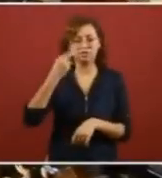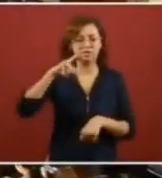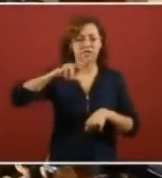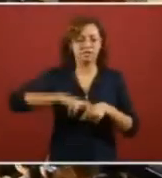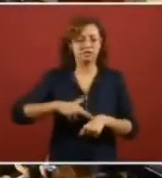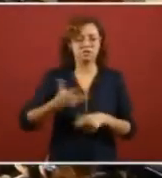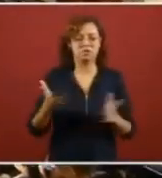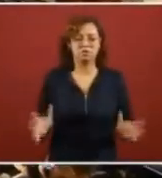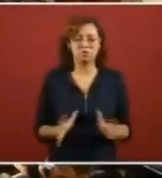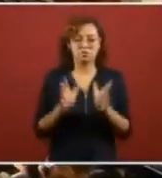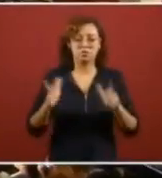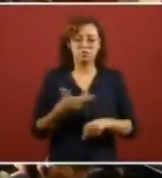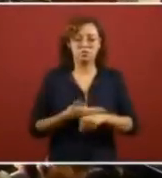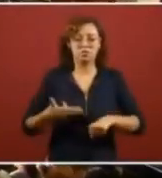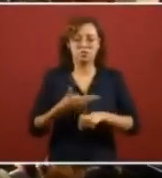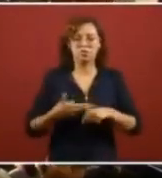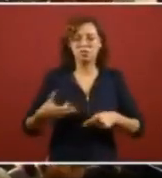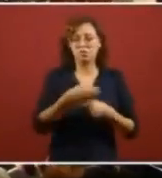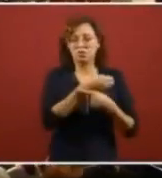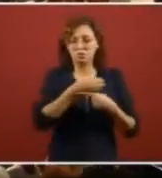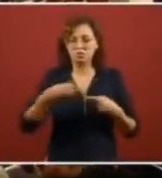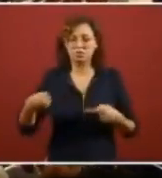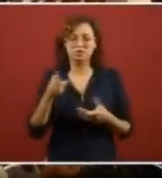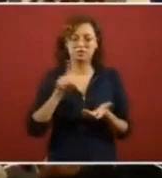organización en el INCO,